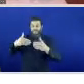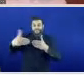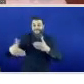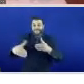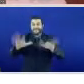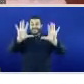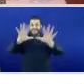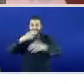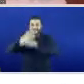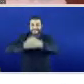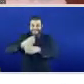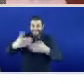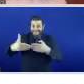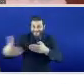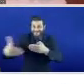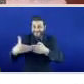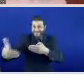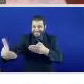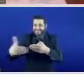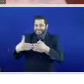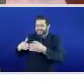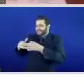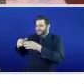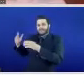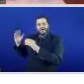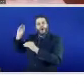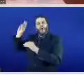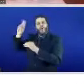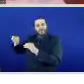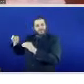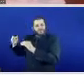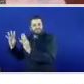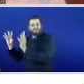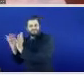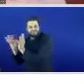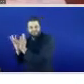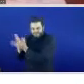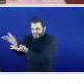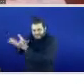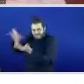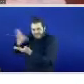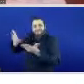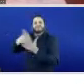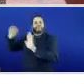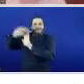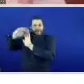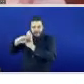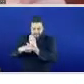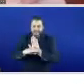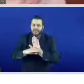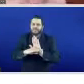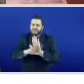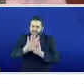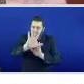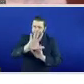CEDAW. Yo creo que se necesita verdaderamente volver a pensar el tema de la fiscalidad.